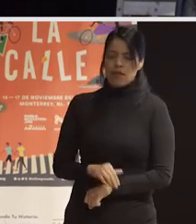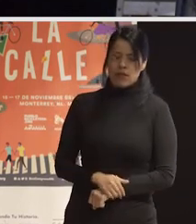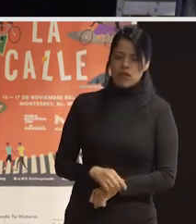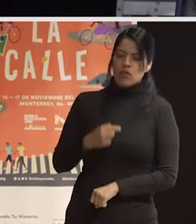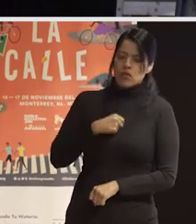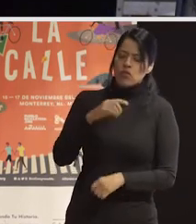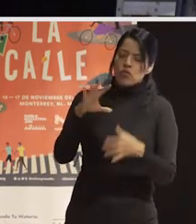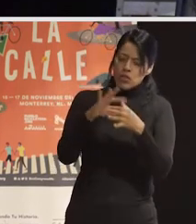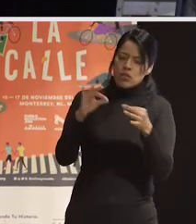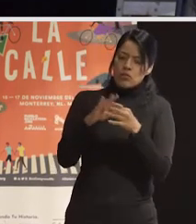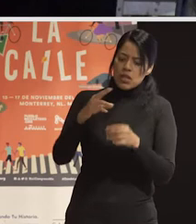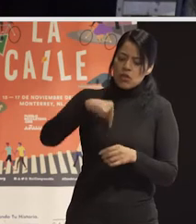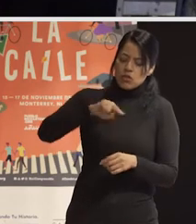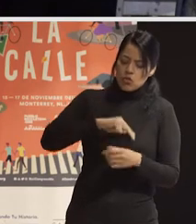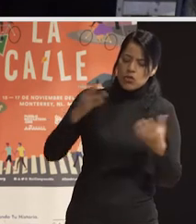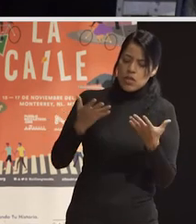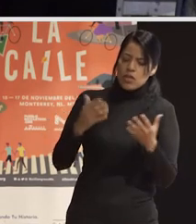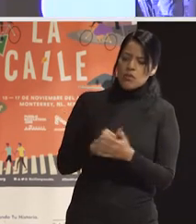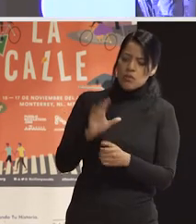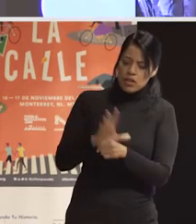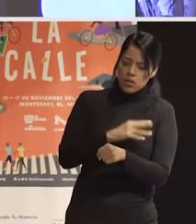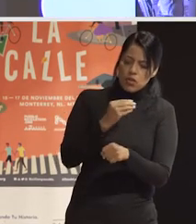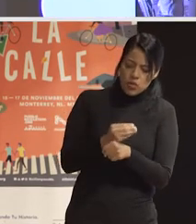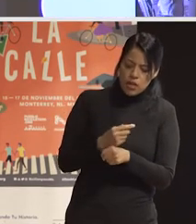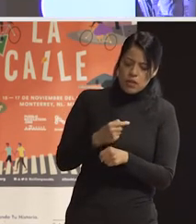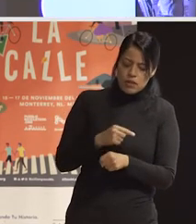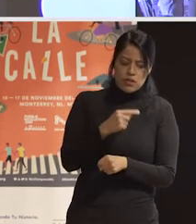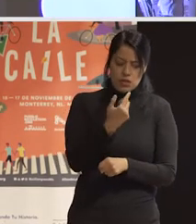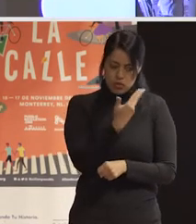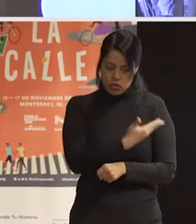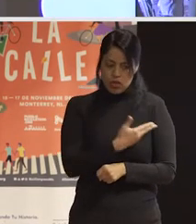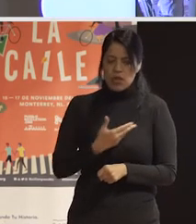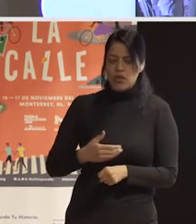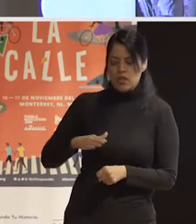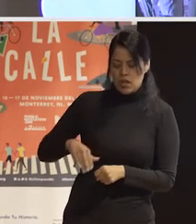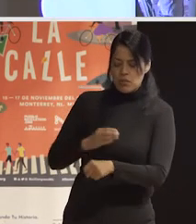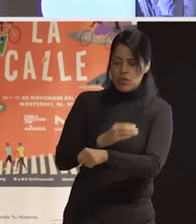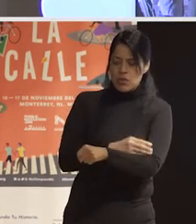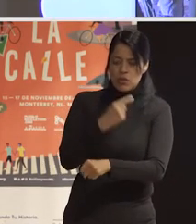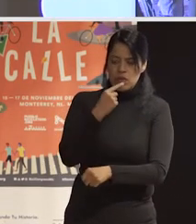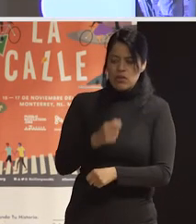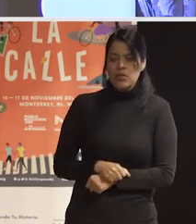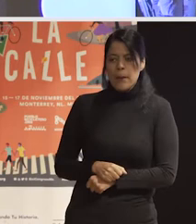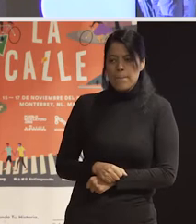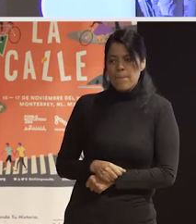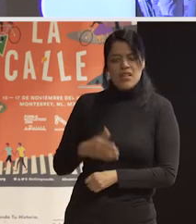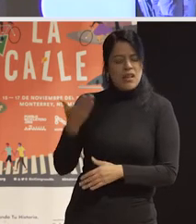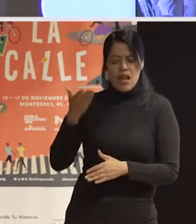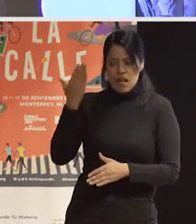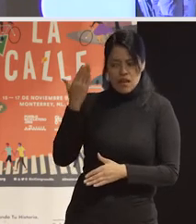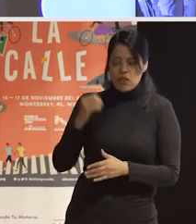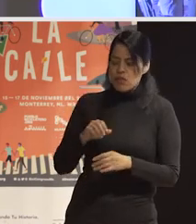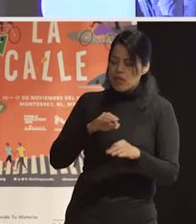explicar qué es lo que hacemos para luego retomar lo que lo que yo he comentado estuvimos ya ellos ya tienen varios años